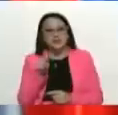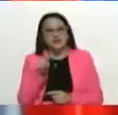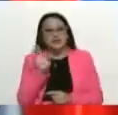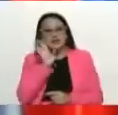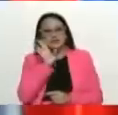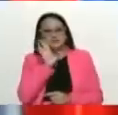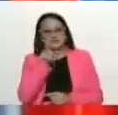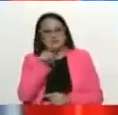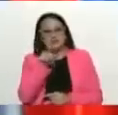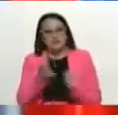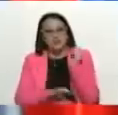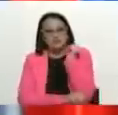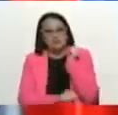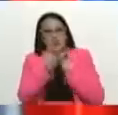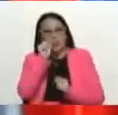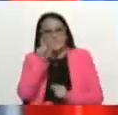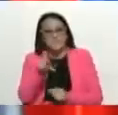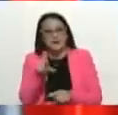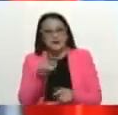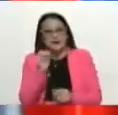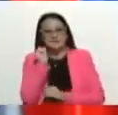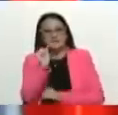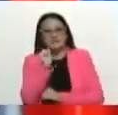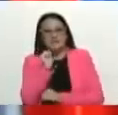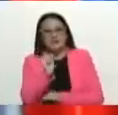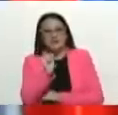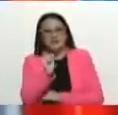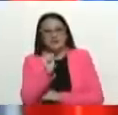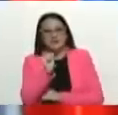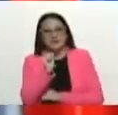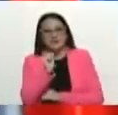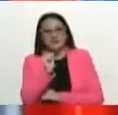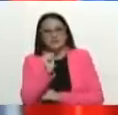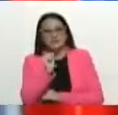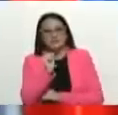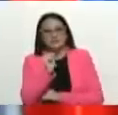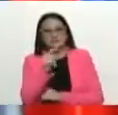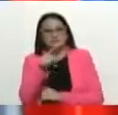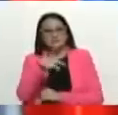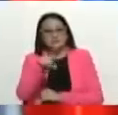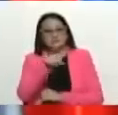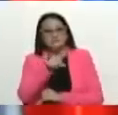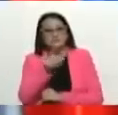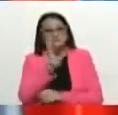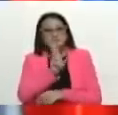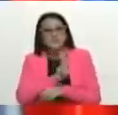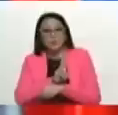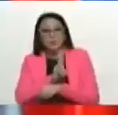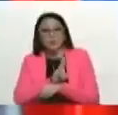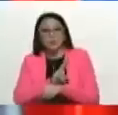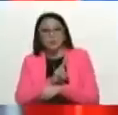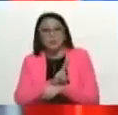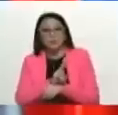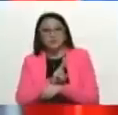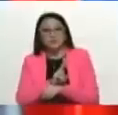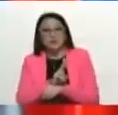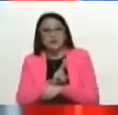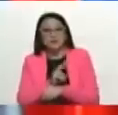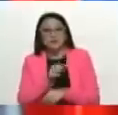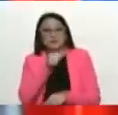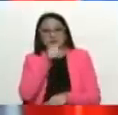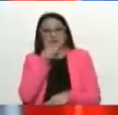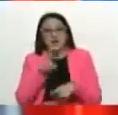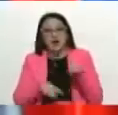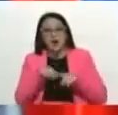criminales y asesinos que han osado, repito, utilizar viejas